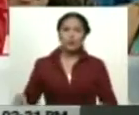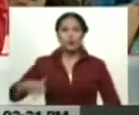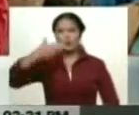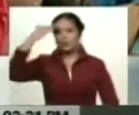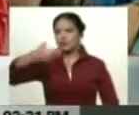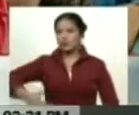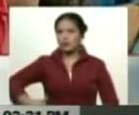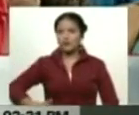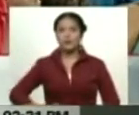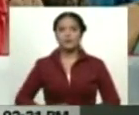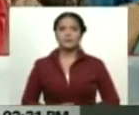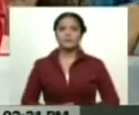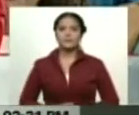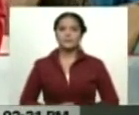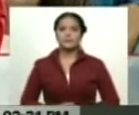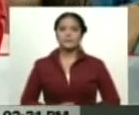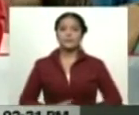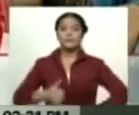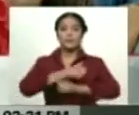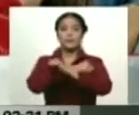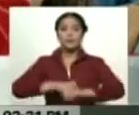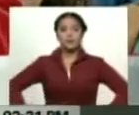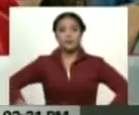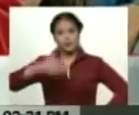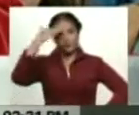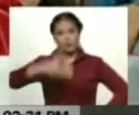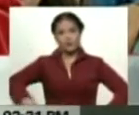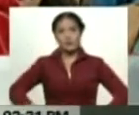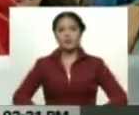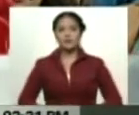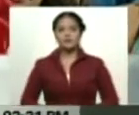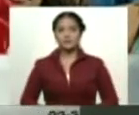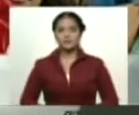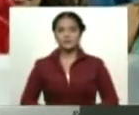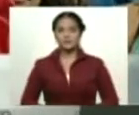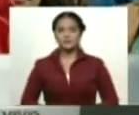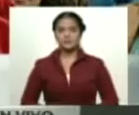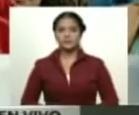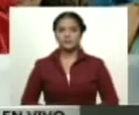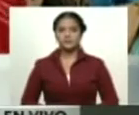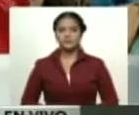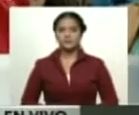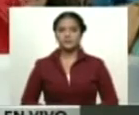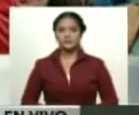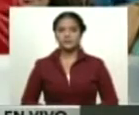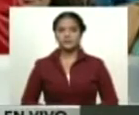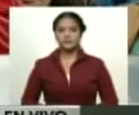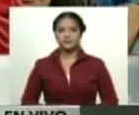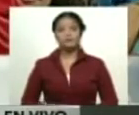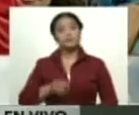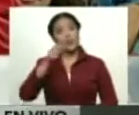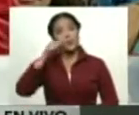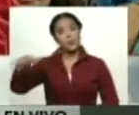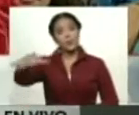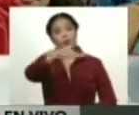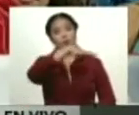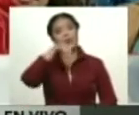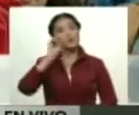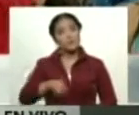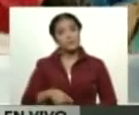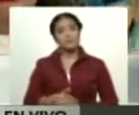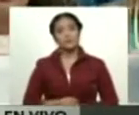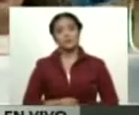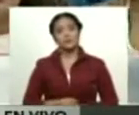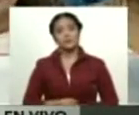soldados y soldadas de la Fuerza Armada Nacional Bolivariana, y bueno, de nuestro pueblo. Si